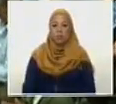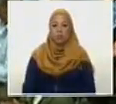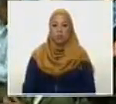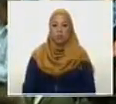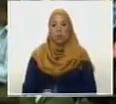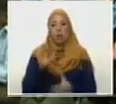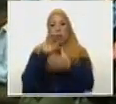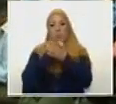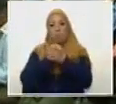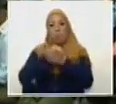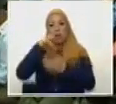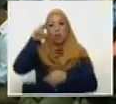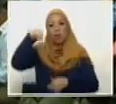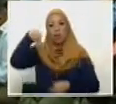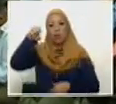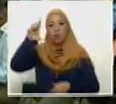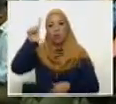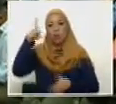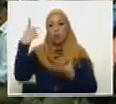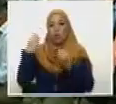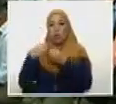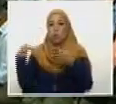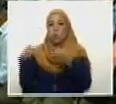compañero del Grupo Madera.